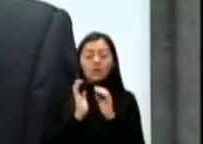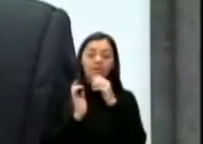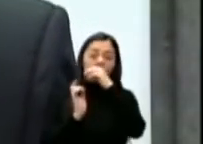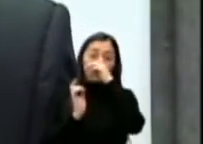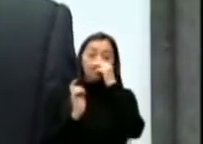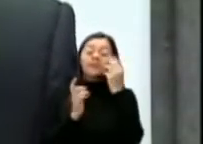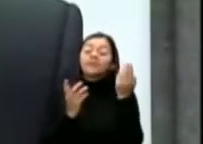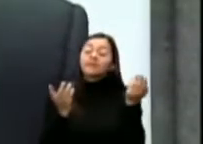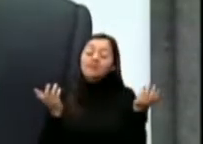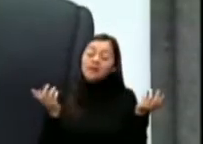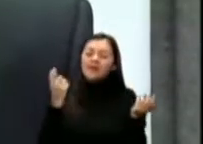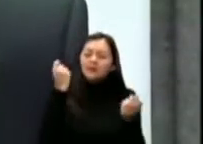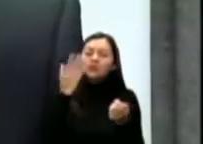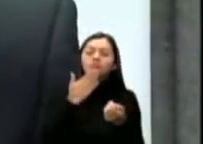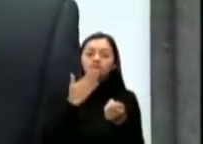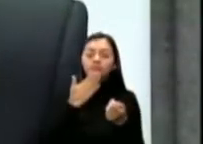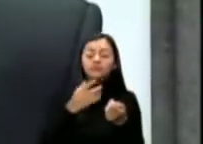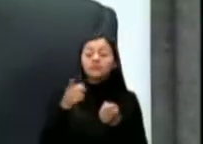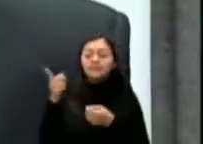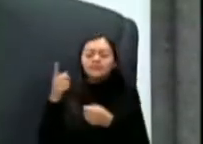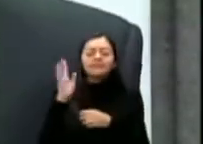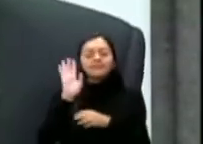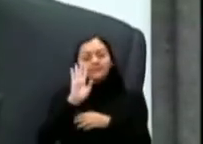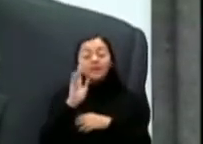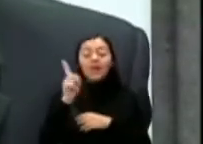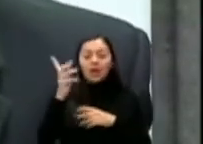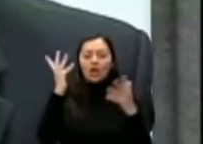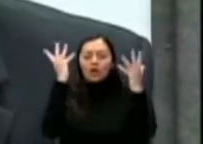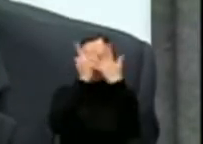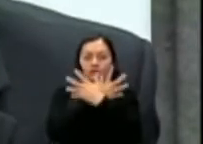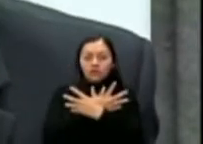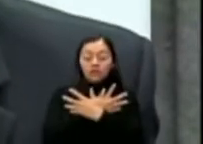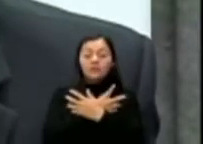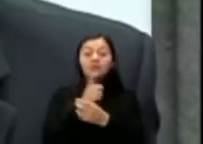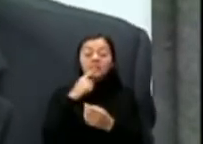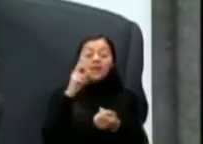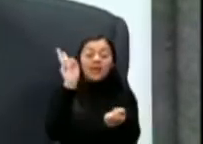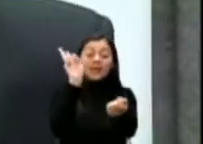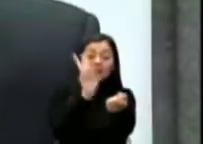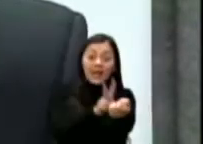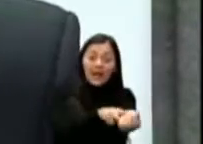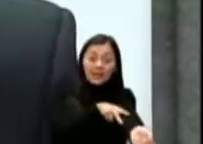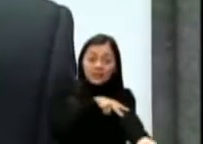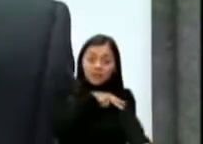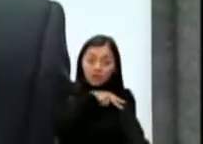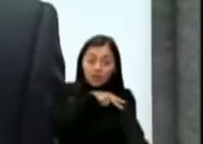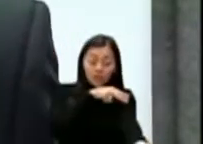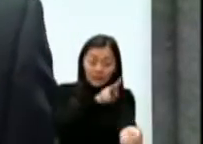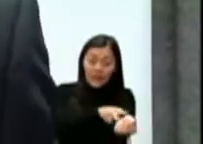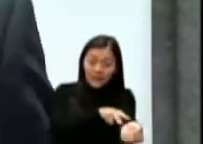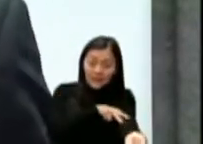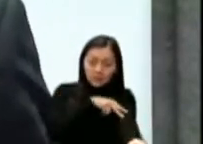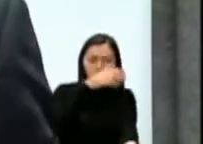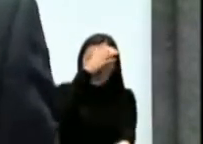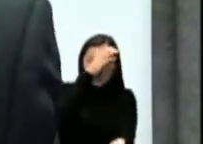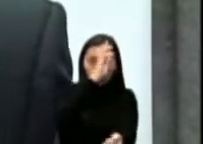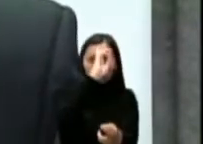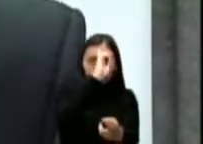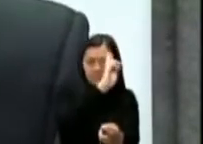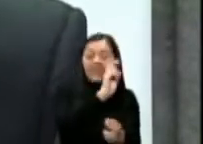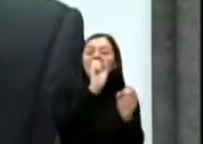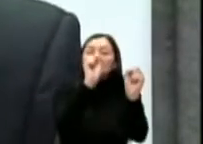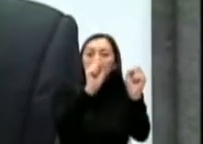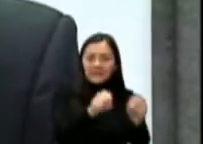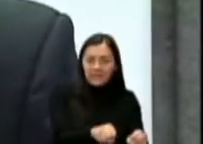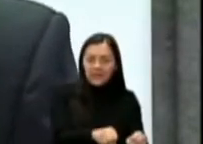sólo que algunos aumentan graves sobre este le quieren confundir tradición con miseria exclusión y pobreza yo